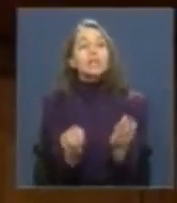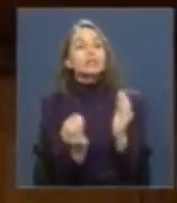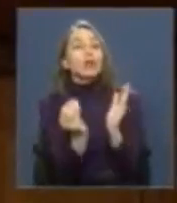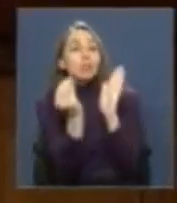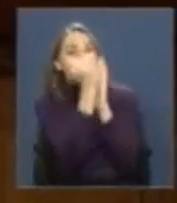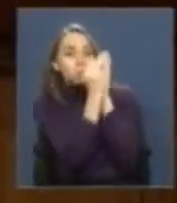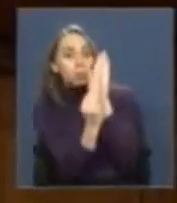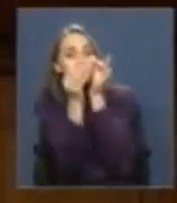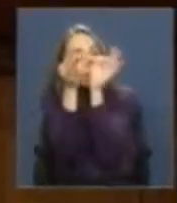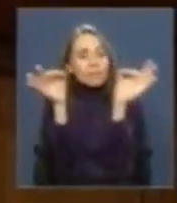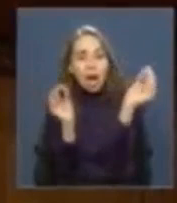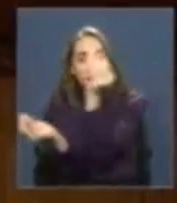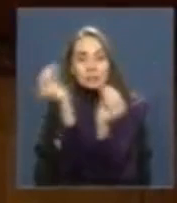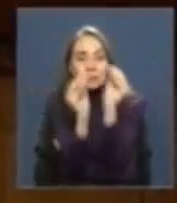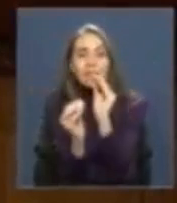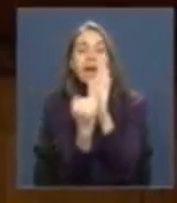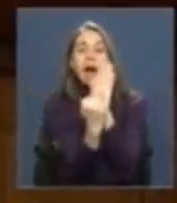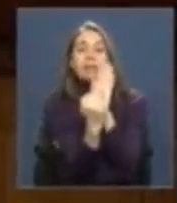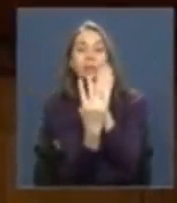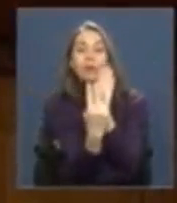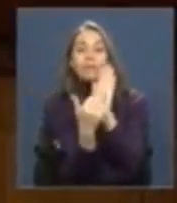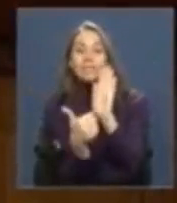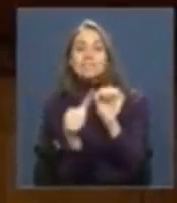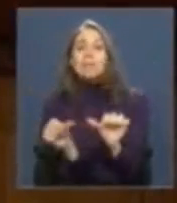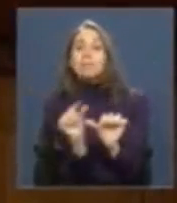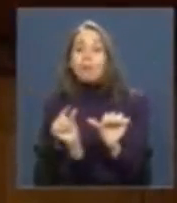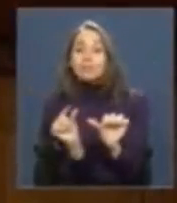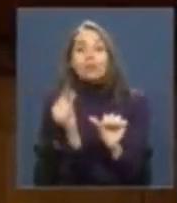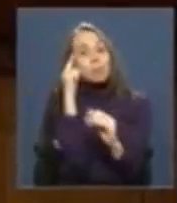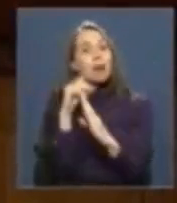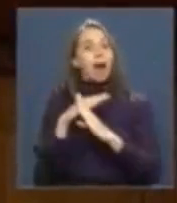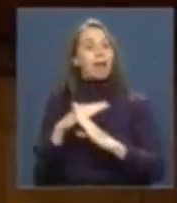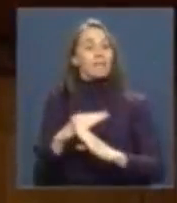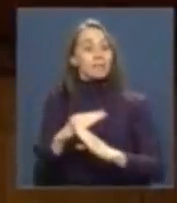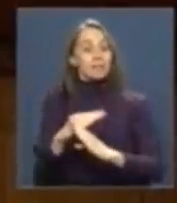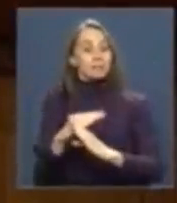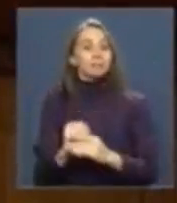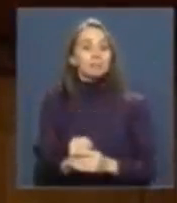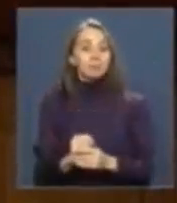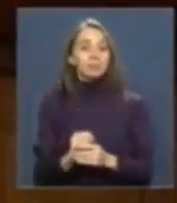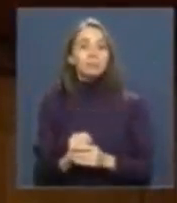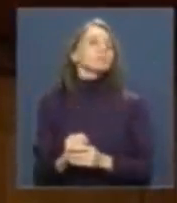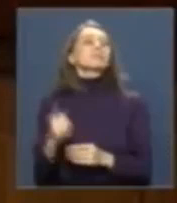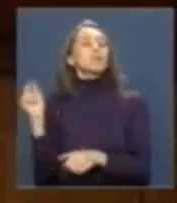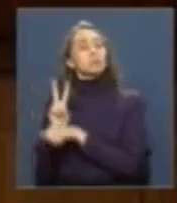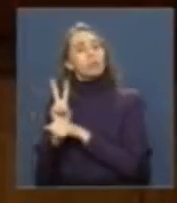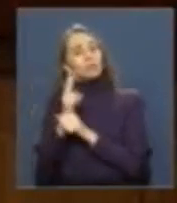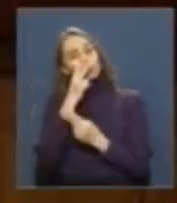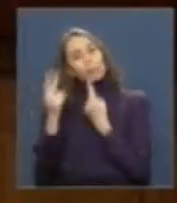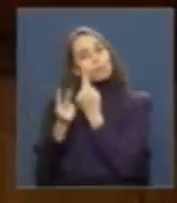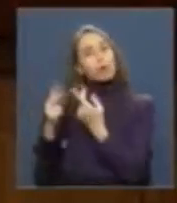disposición 26º transitoria para evitarlo asimismo observó que la discusión en el senado